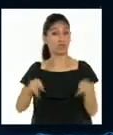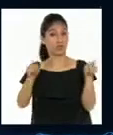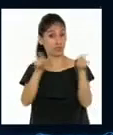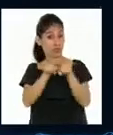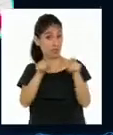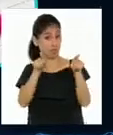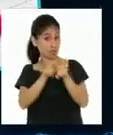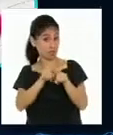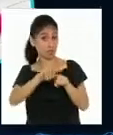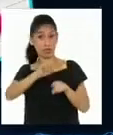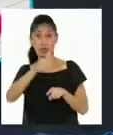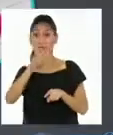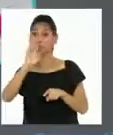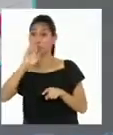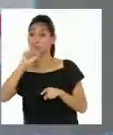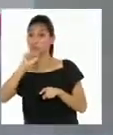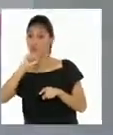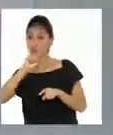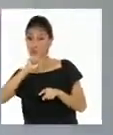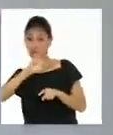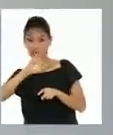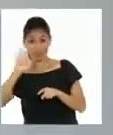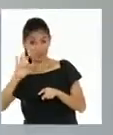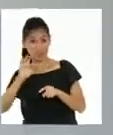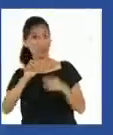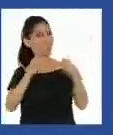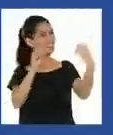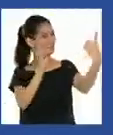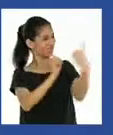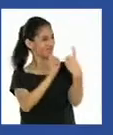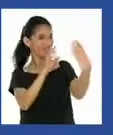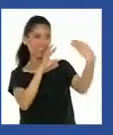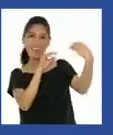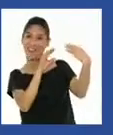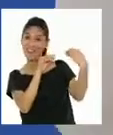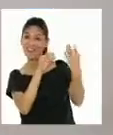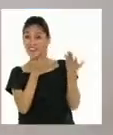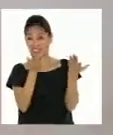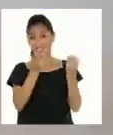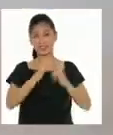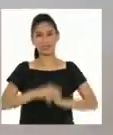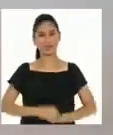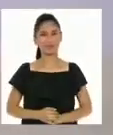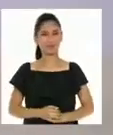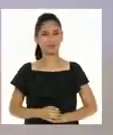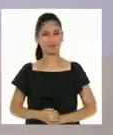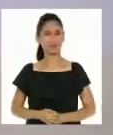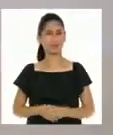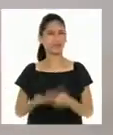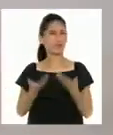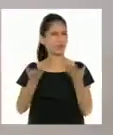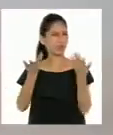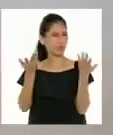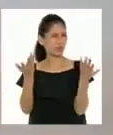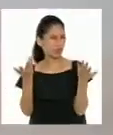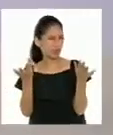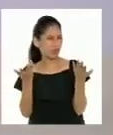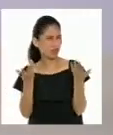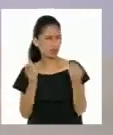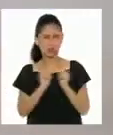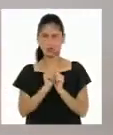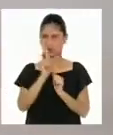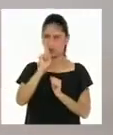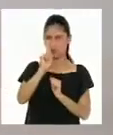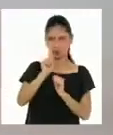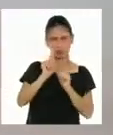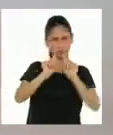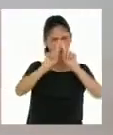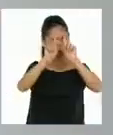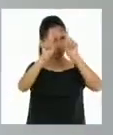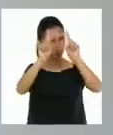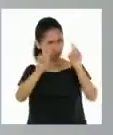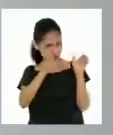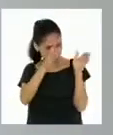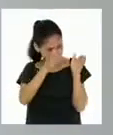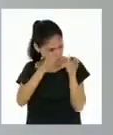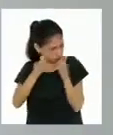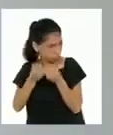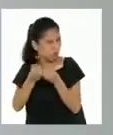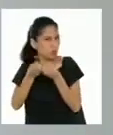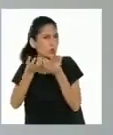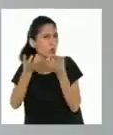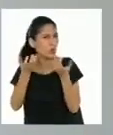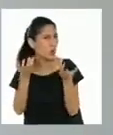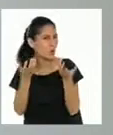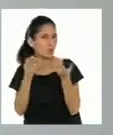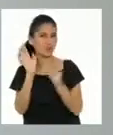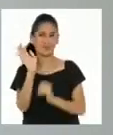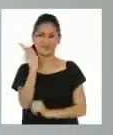o diálogo entre personas. ¿Y cómo elaboramos un cuestionario? Uy,